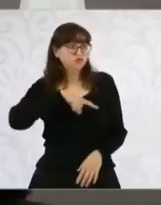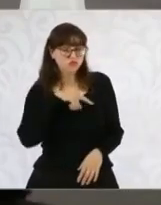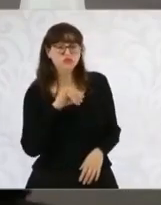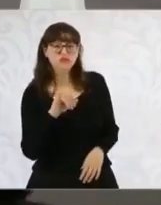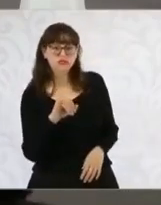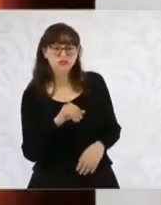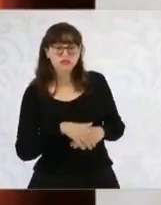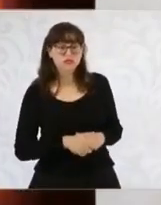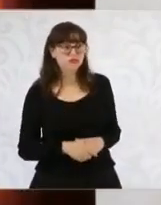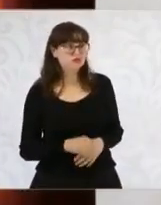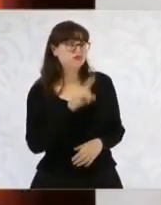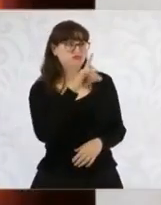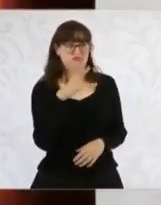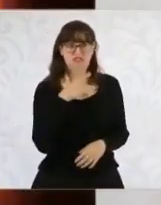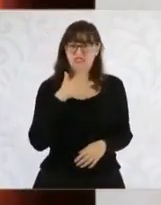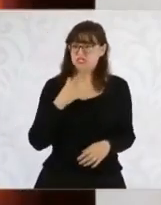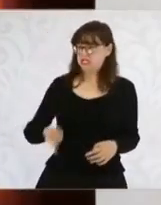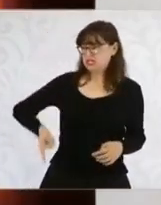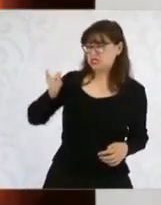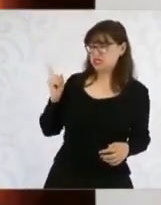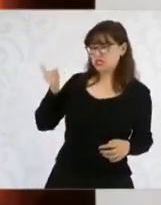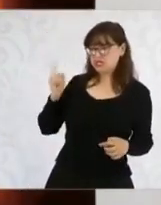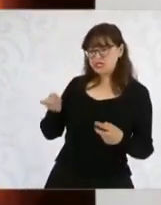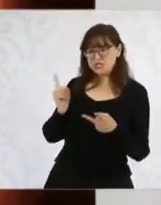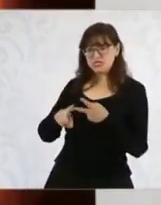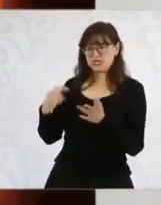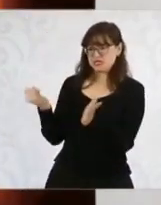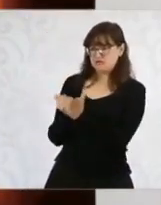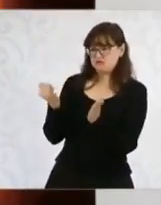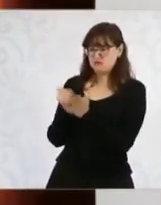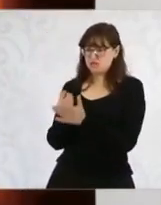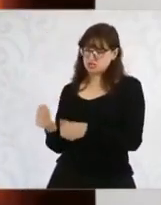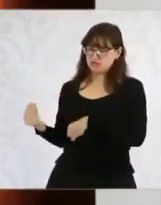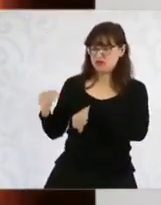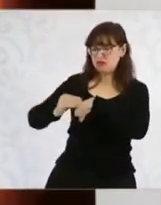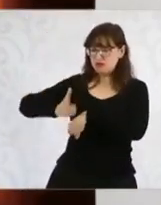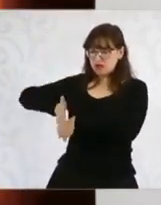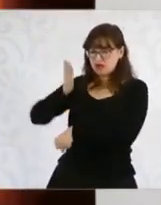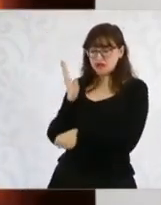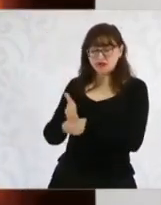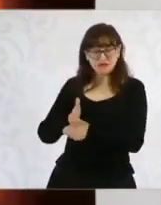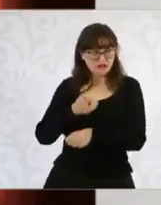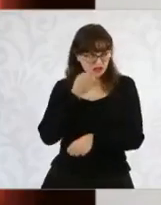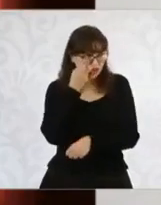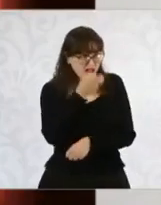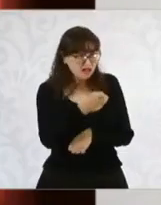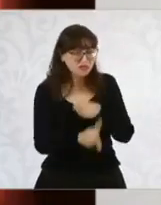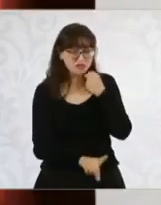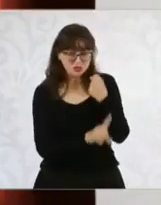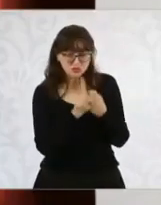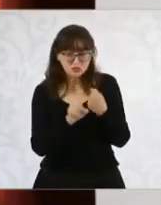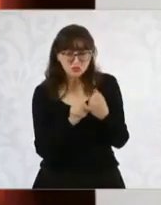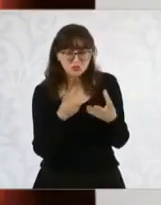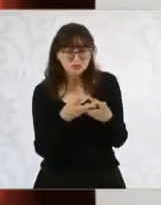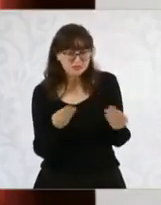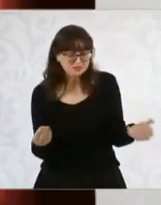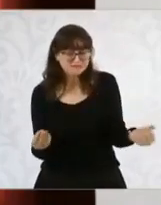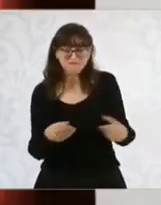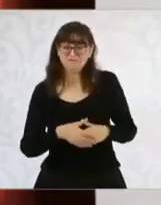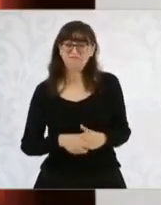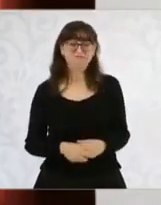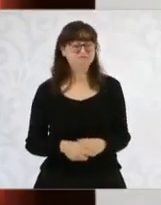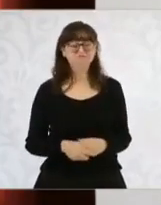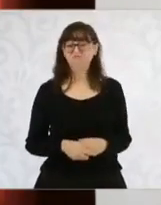con amenazas ni con aranceles como se va a atender el fenómeno migratorio ni el consumo de drogas en Estados